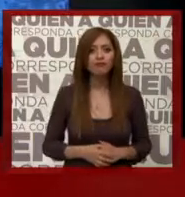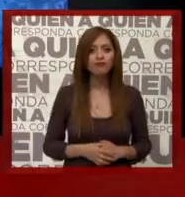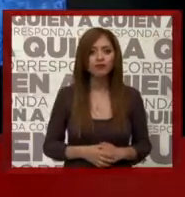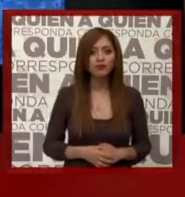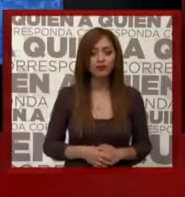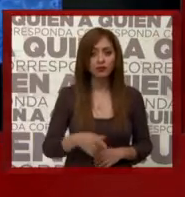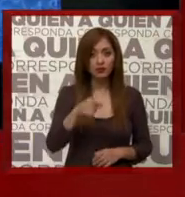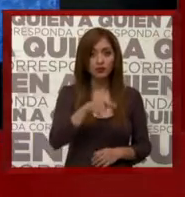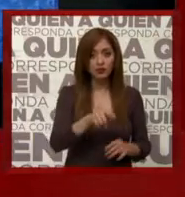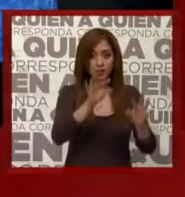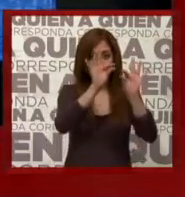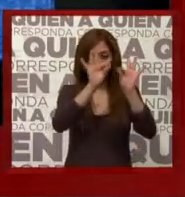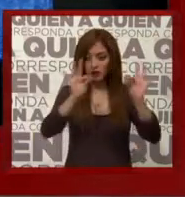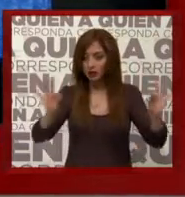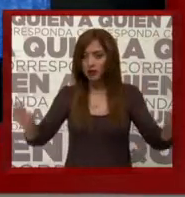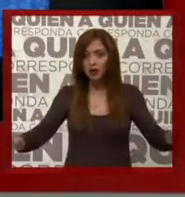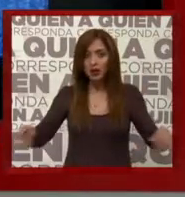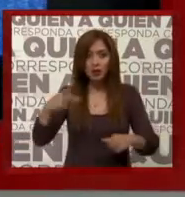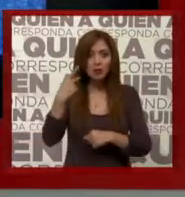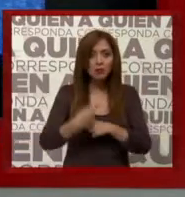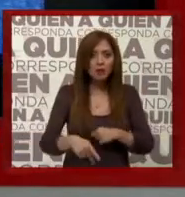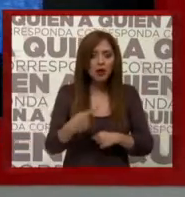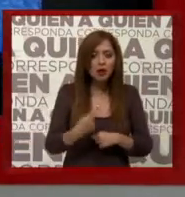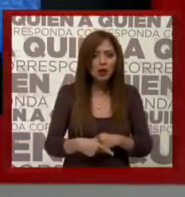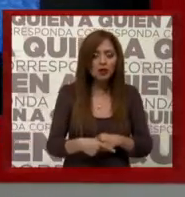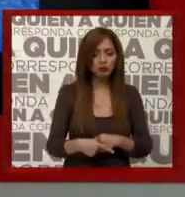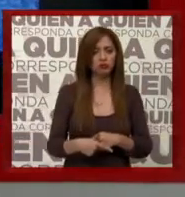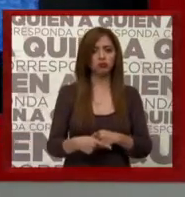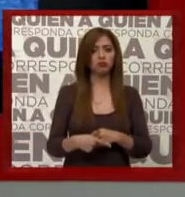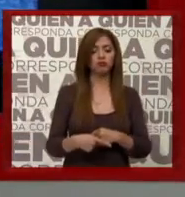Peligro. Ah, no. Paso mecha.